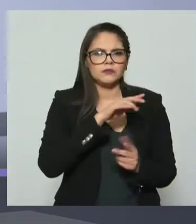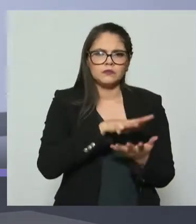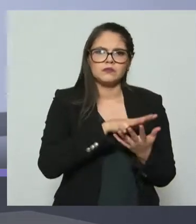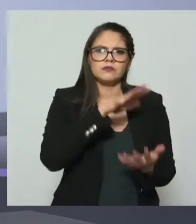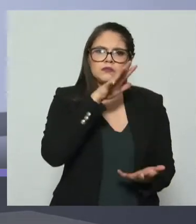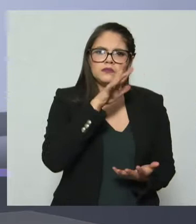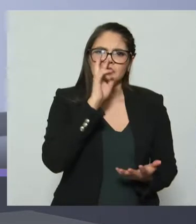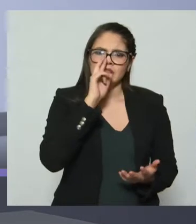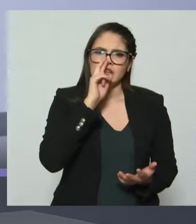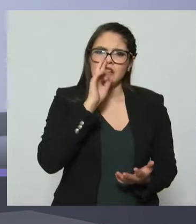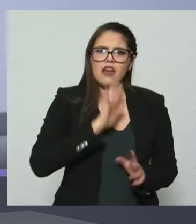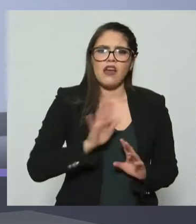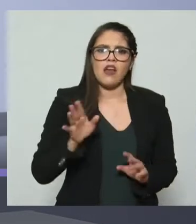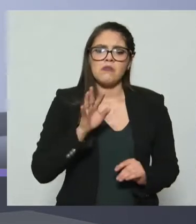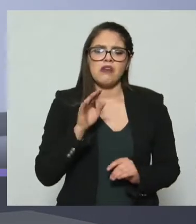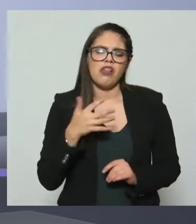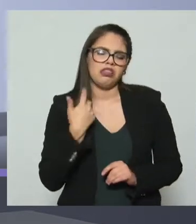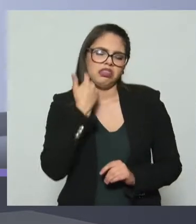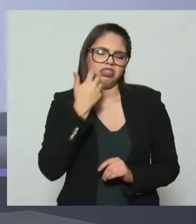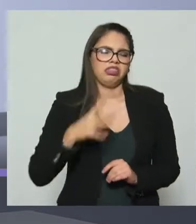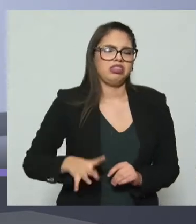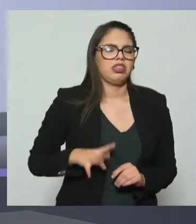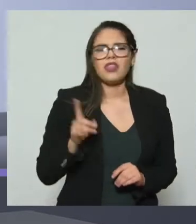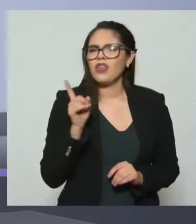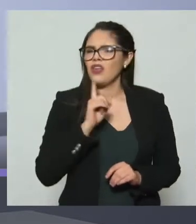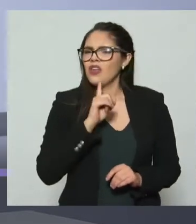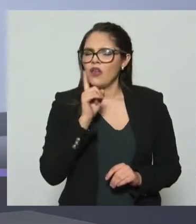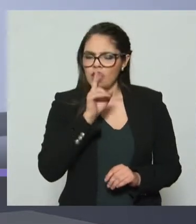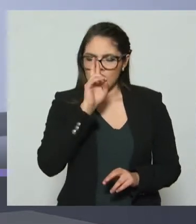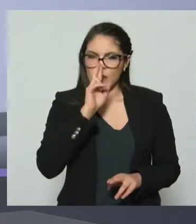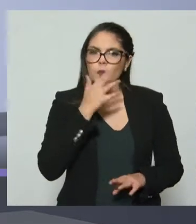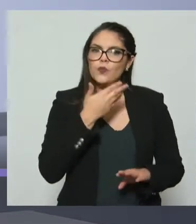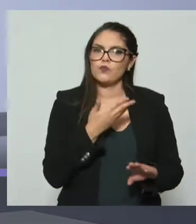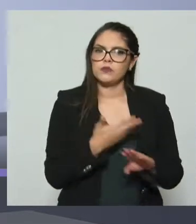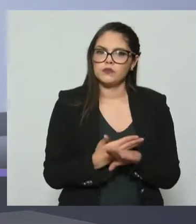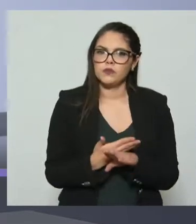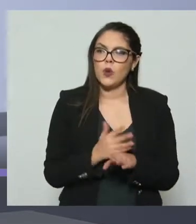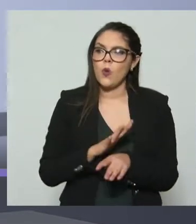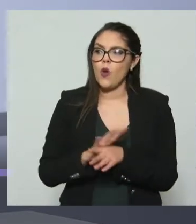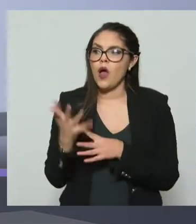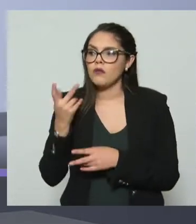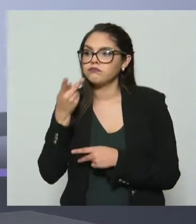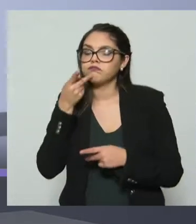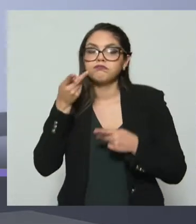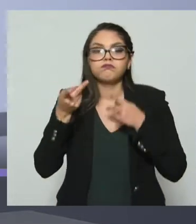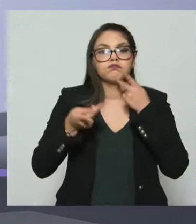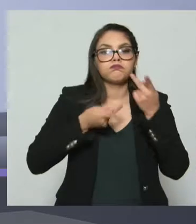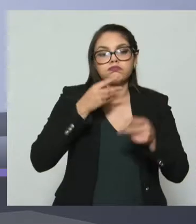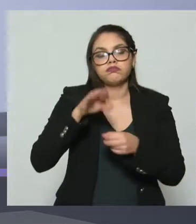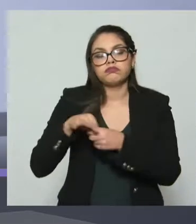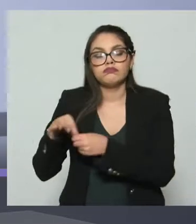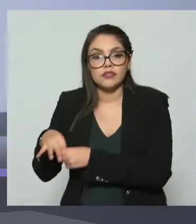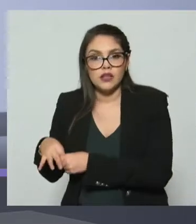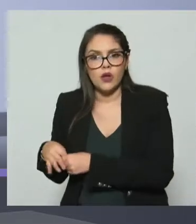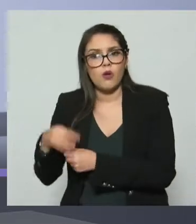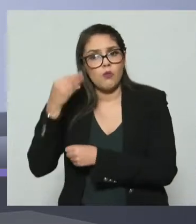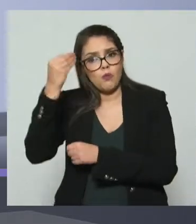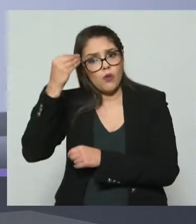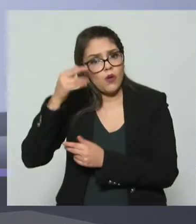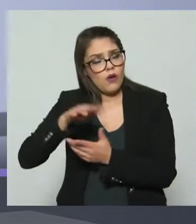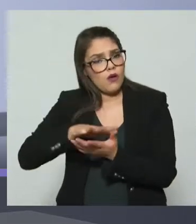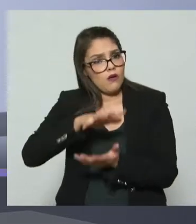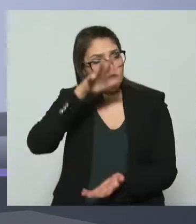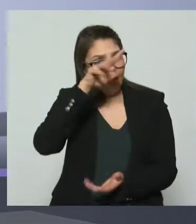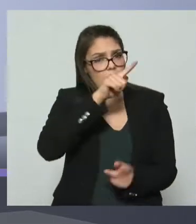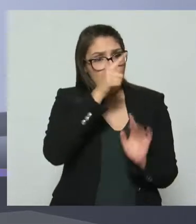No avasallamos a la oposición, sino que construimos consensos y la mayoría de las reformas de las leyes